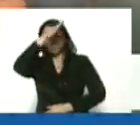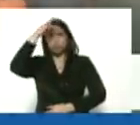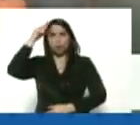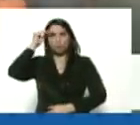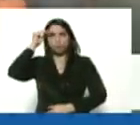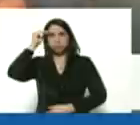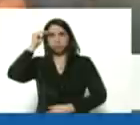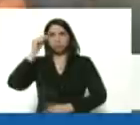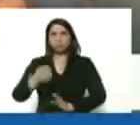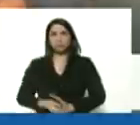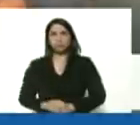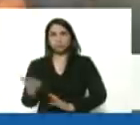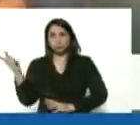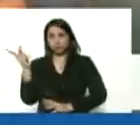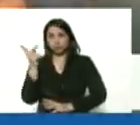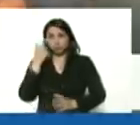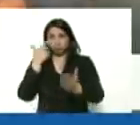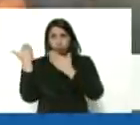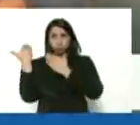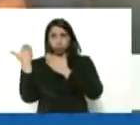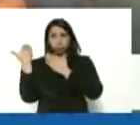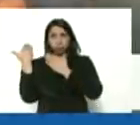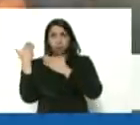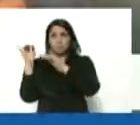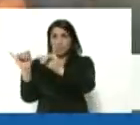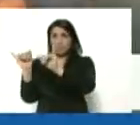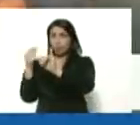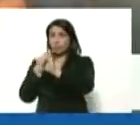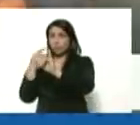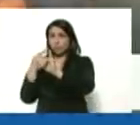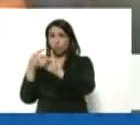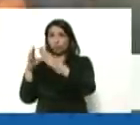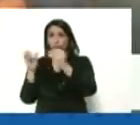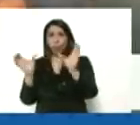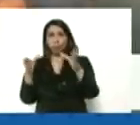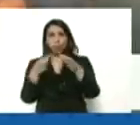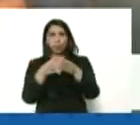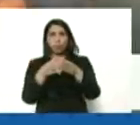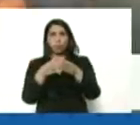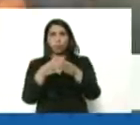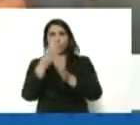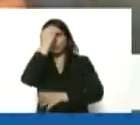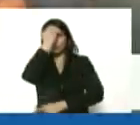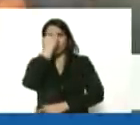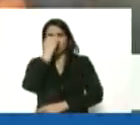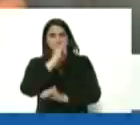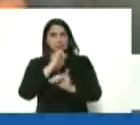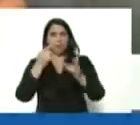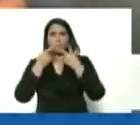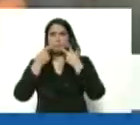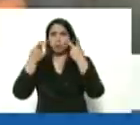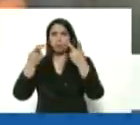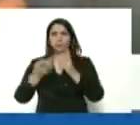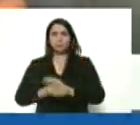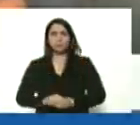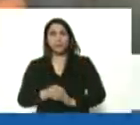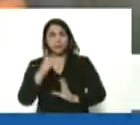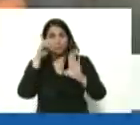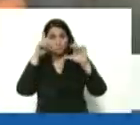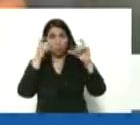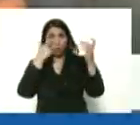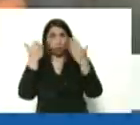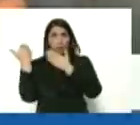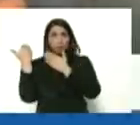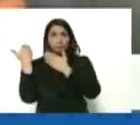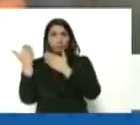Trump, declarado por ellos, por todo el grupo terrorista, ya se encuentran declarando. Esta foto que ustedes ven